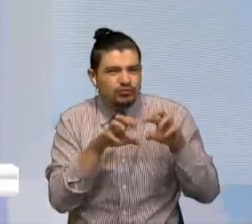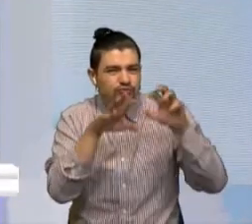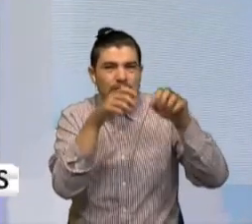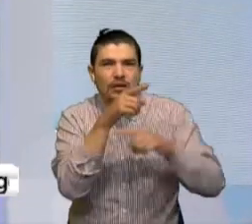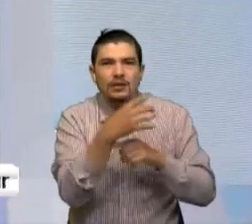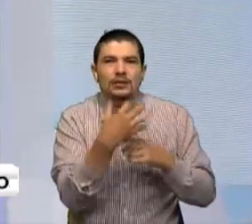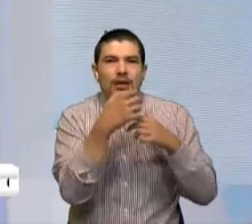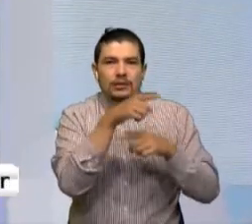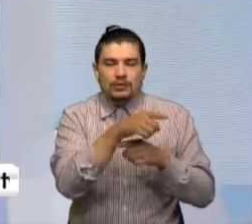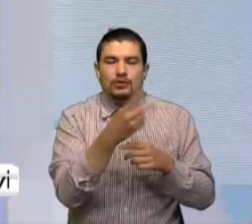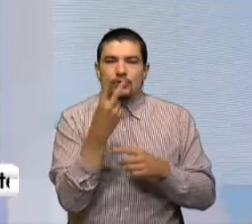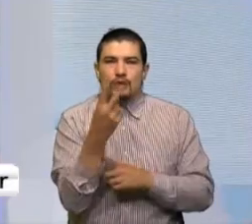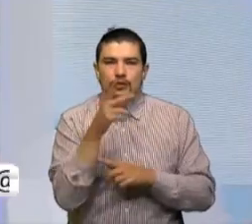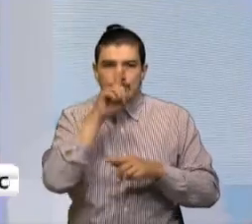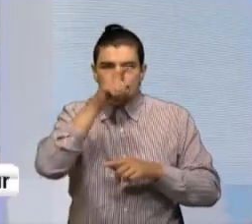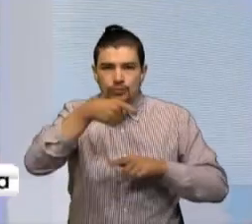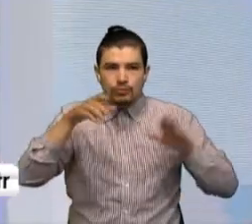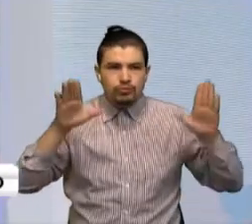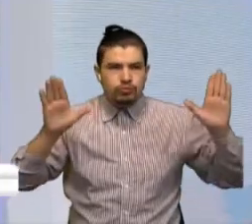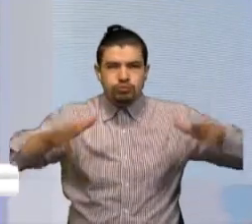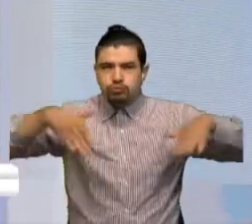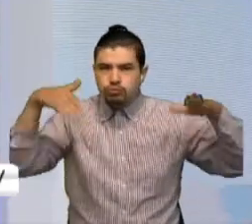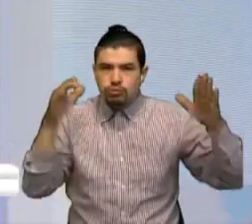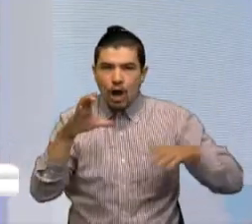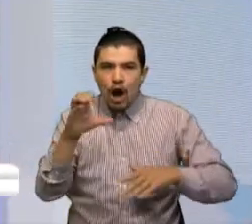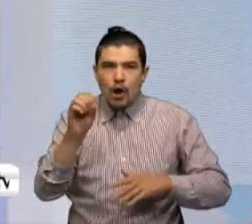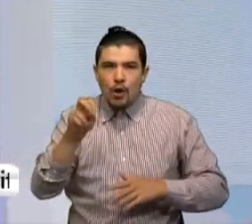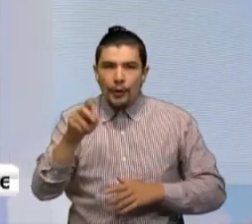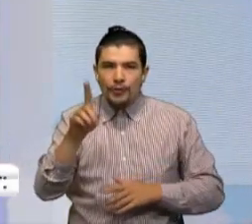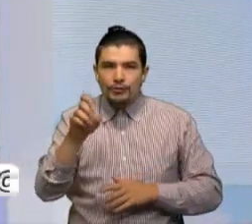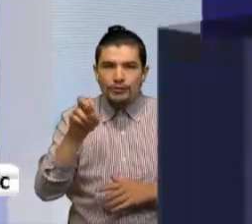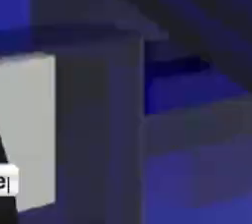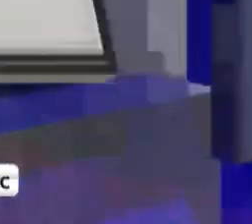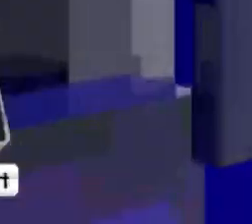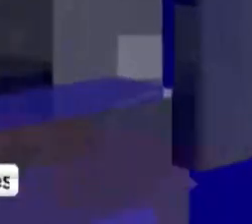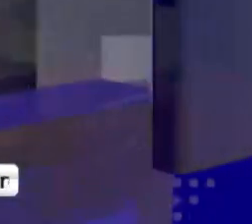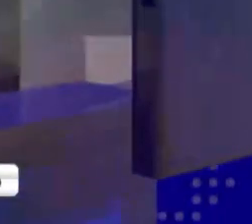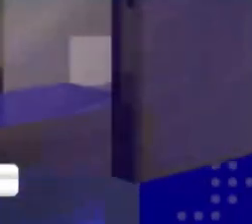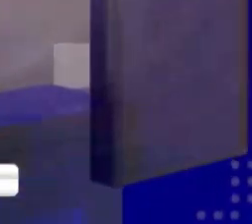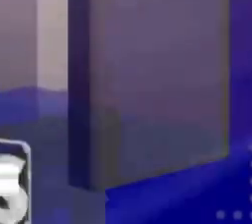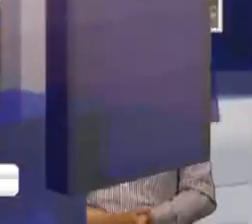A esta hora, Marcia Villanueva nos presenta detalles de esta información. Adelante, Marcia.